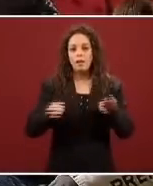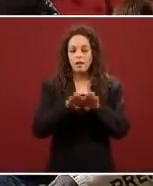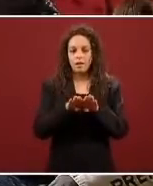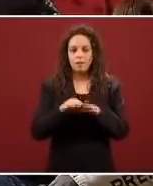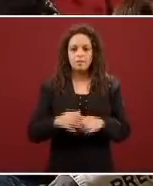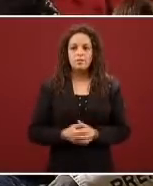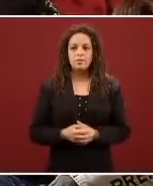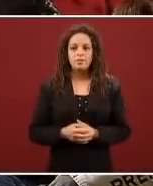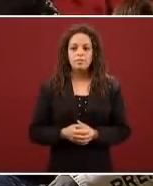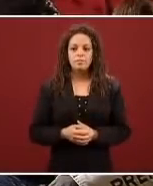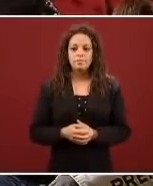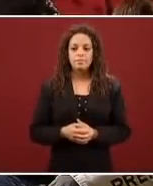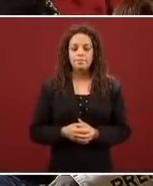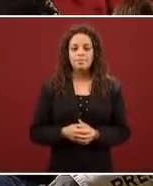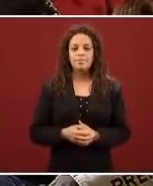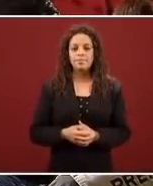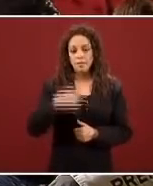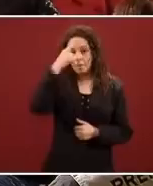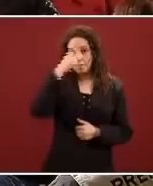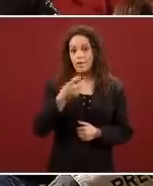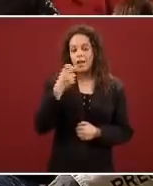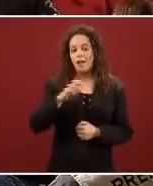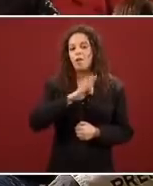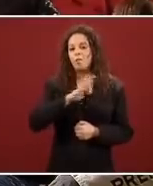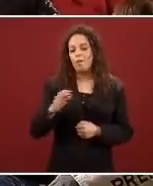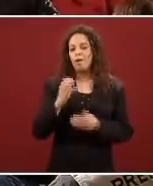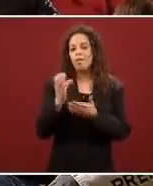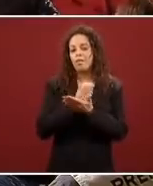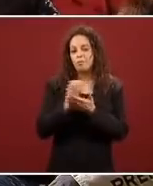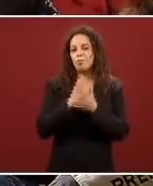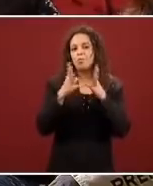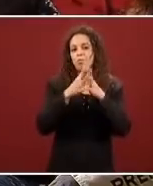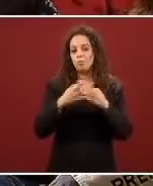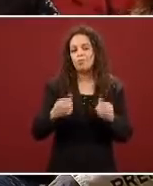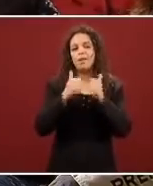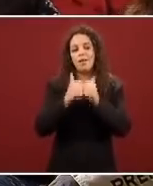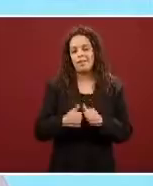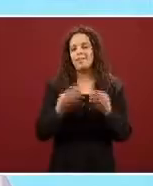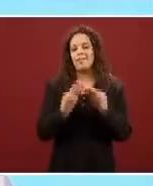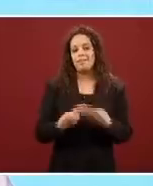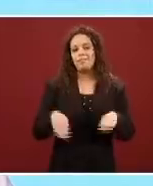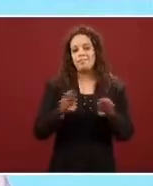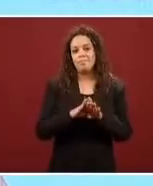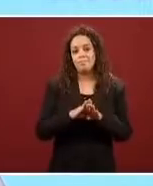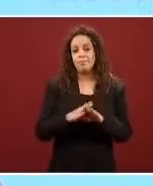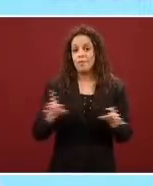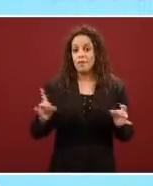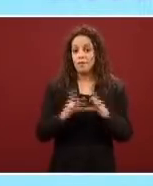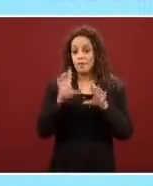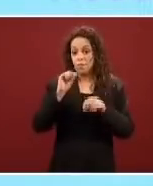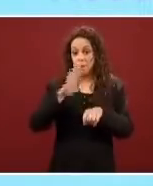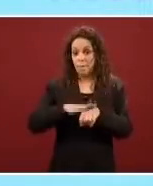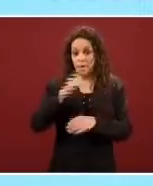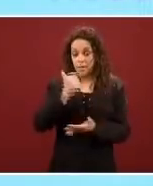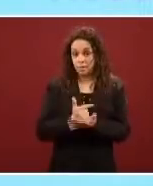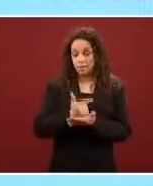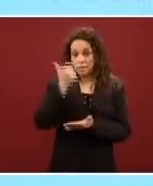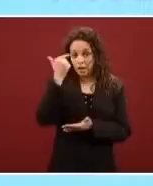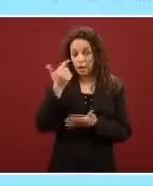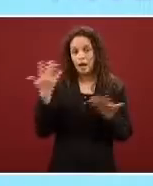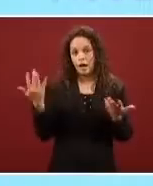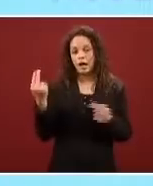y hay que recuperarse en casa, a menos que haya un cuadro más grave que amerite de una